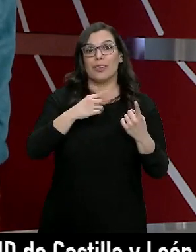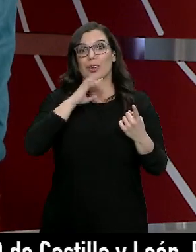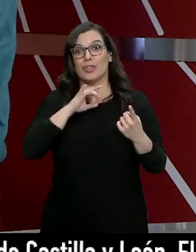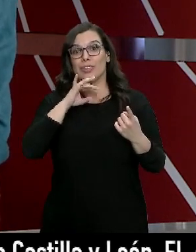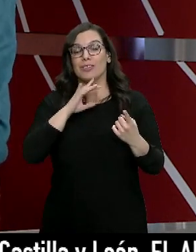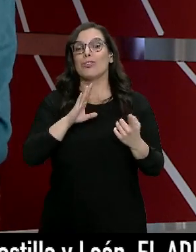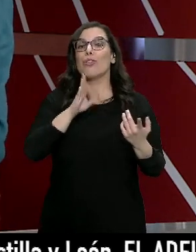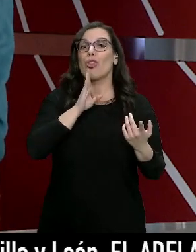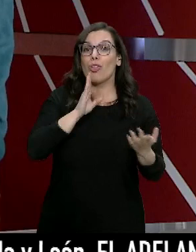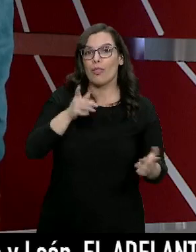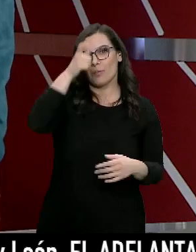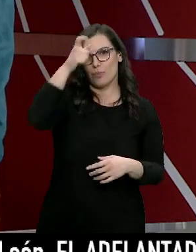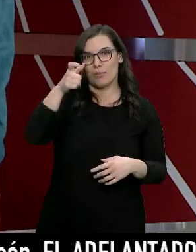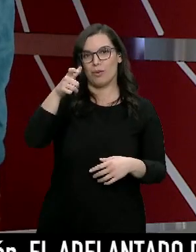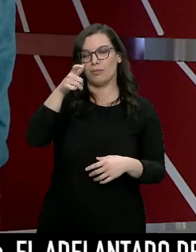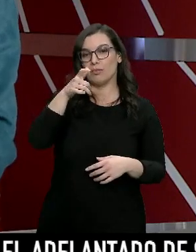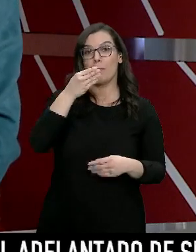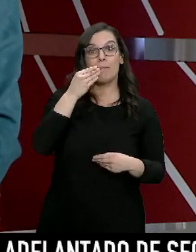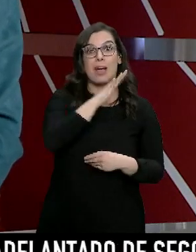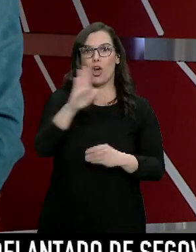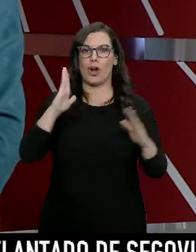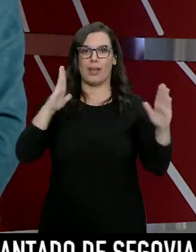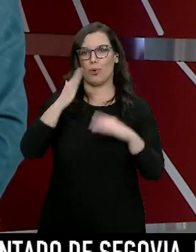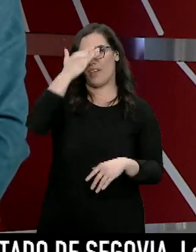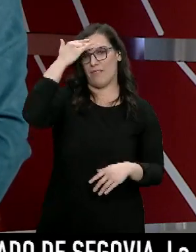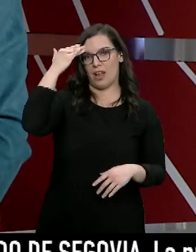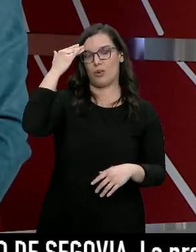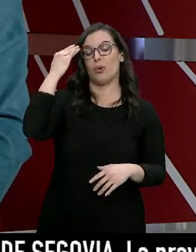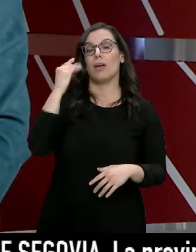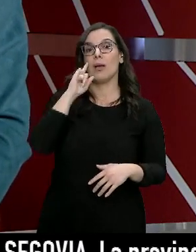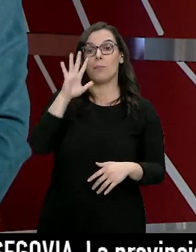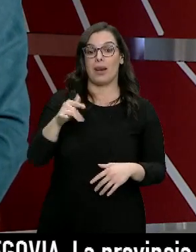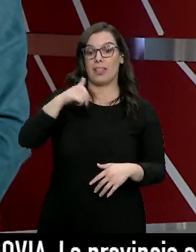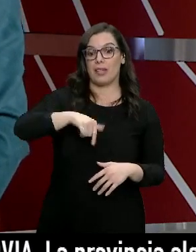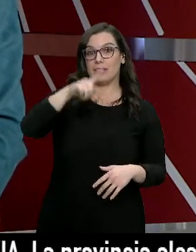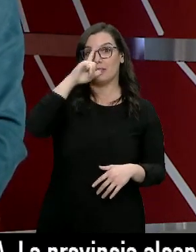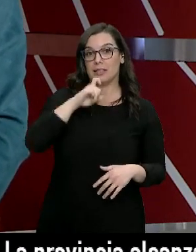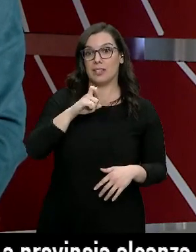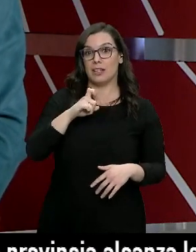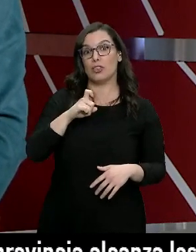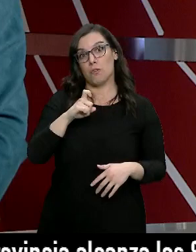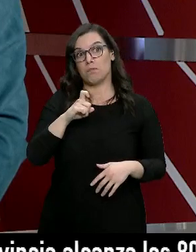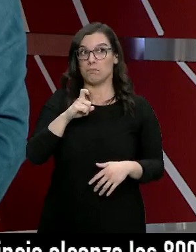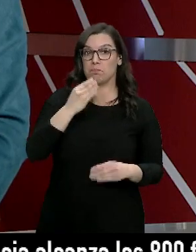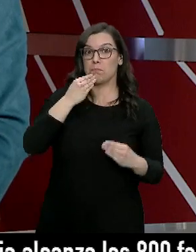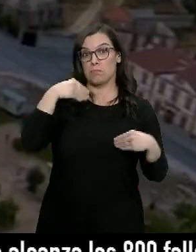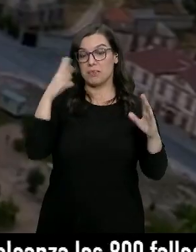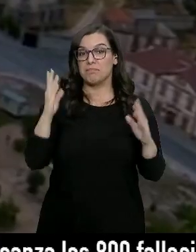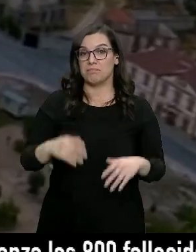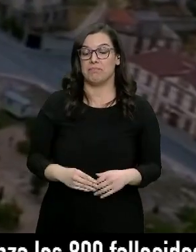en el medio rural. Los mejores momentos se vivieron en verano y las perspectivas para este 2021 son buenas.